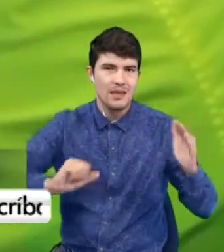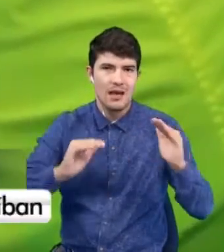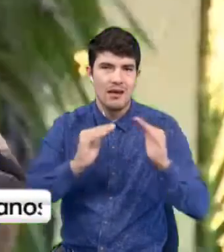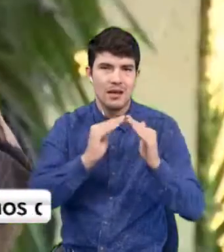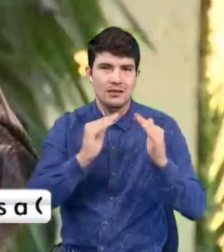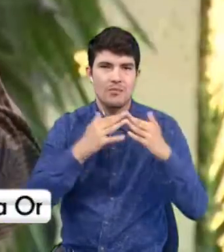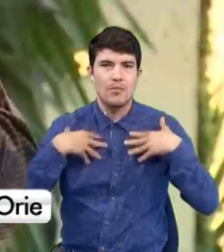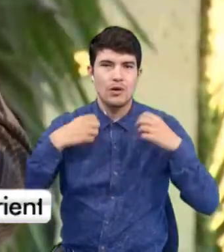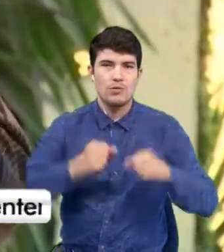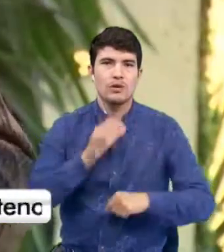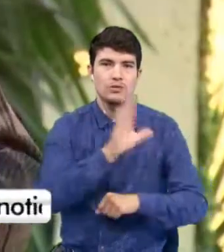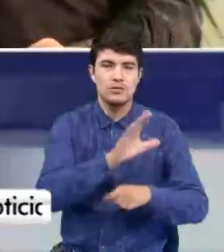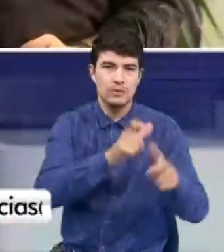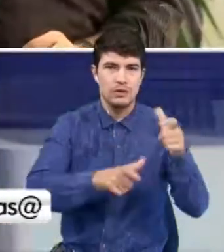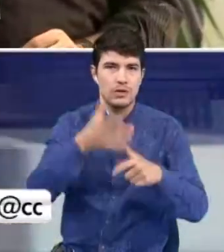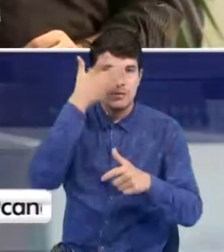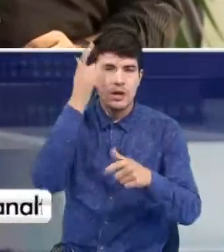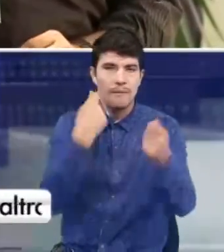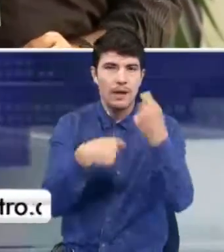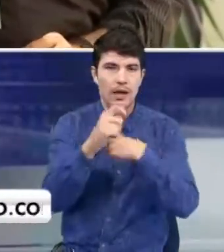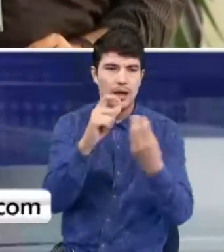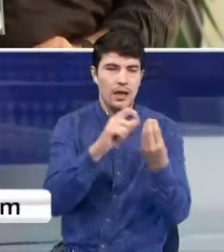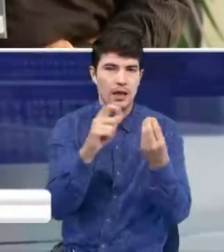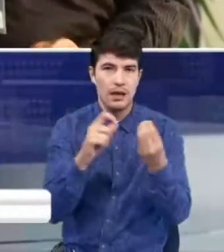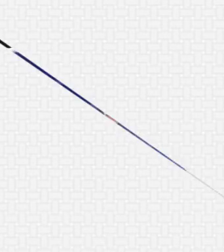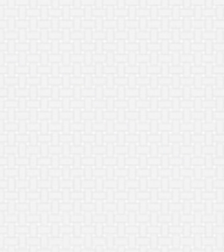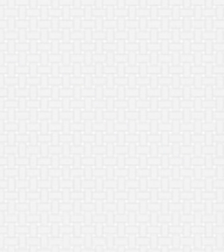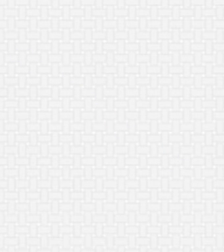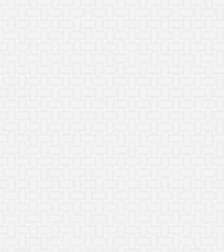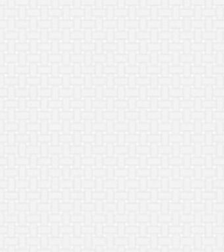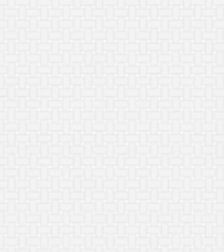metropolitana. En los operativos no hubo